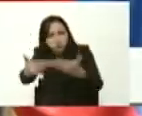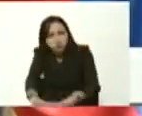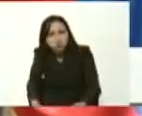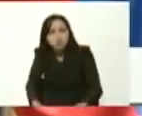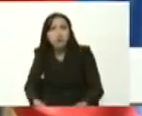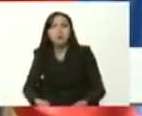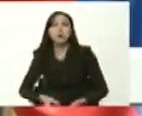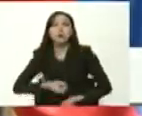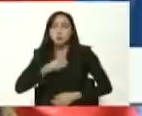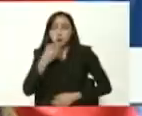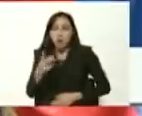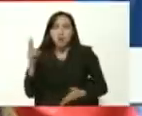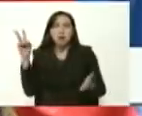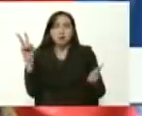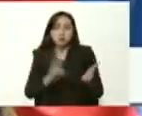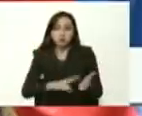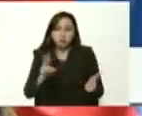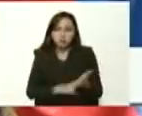oportuna, veraz,